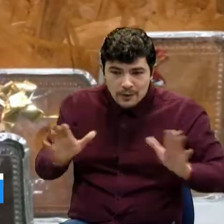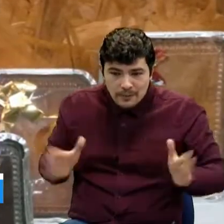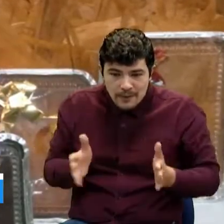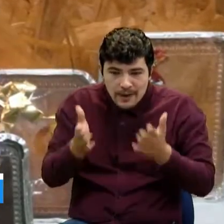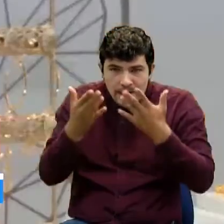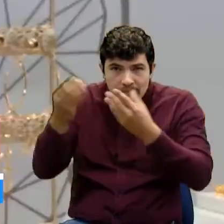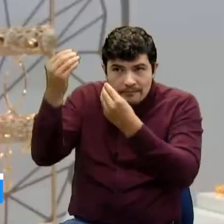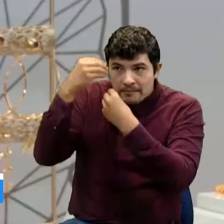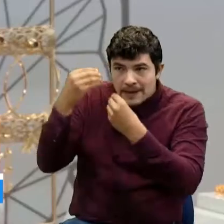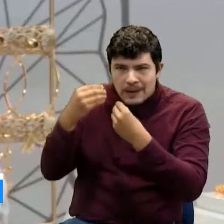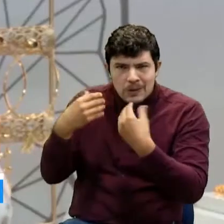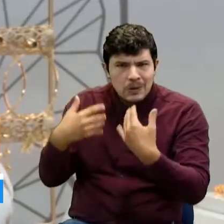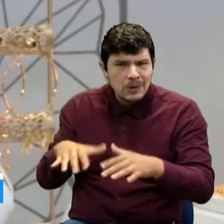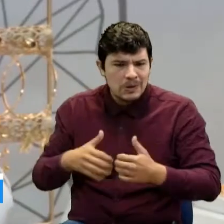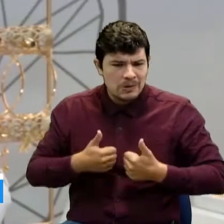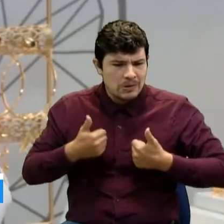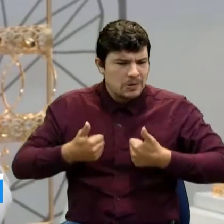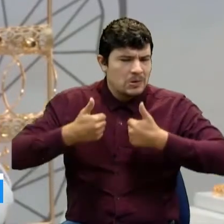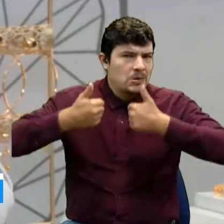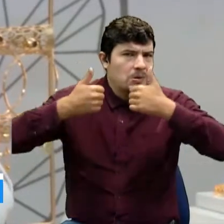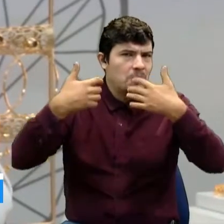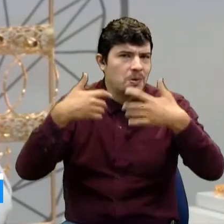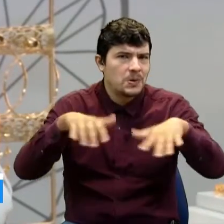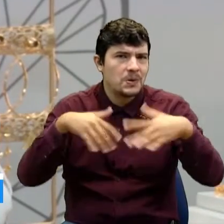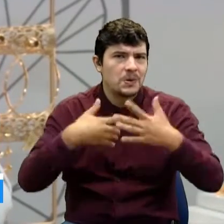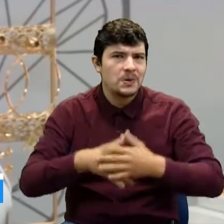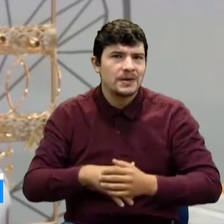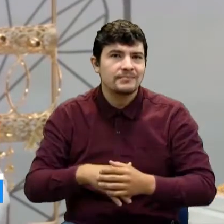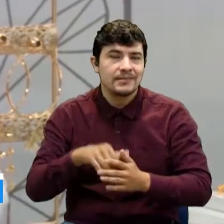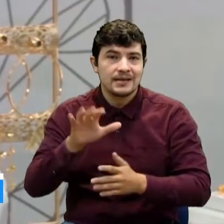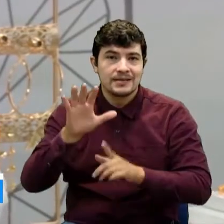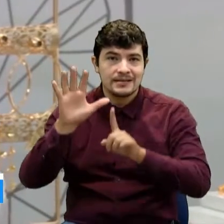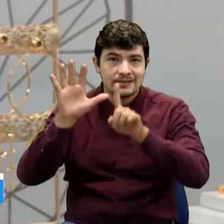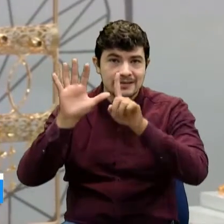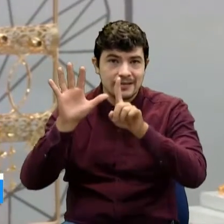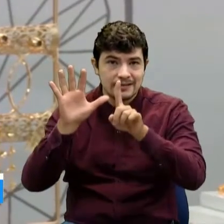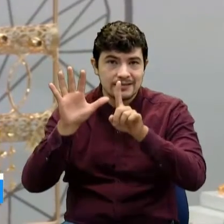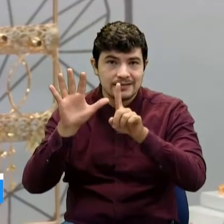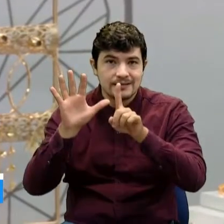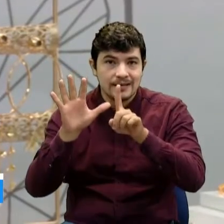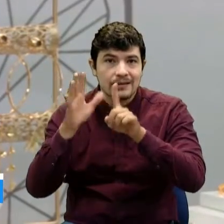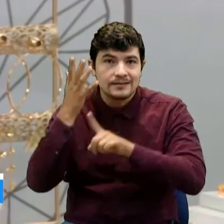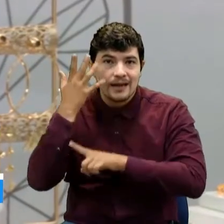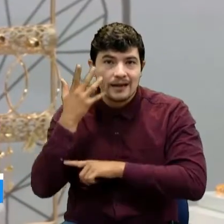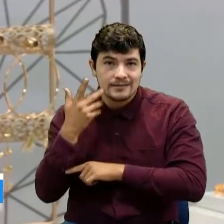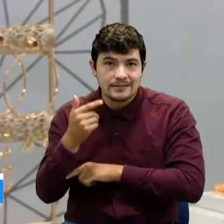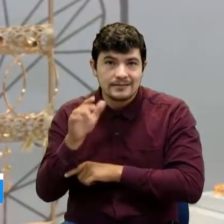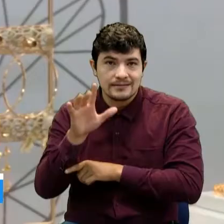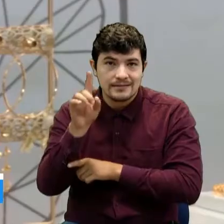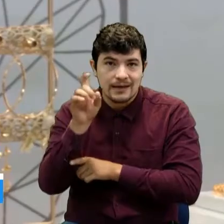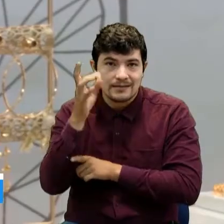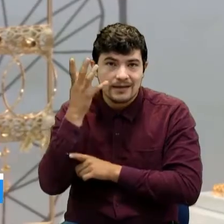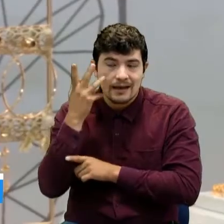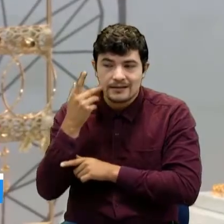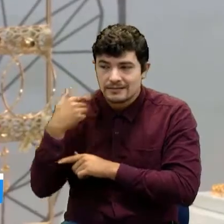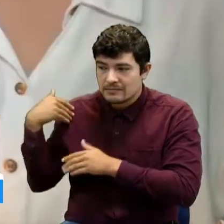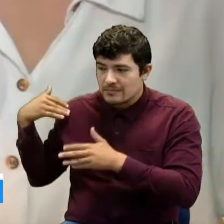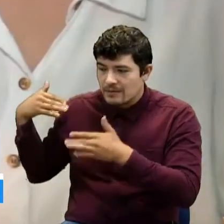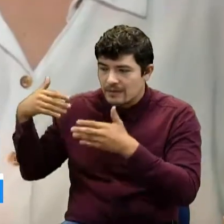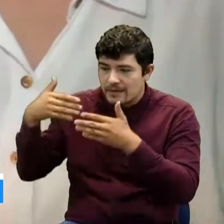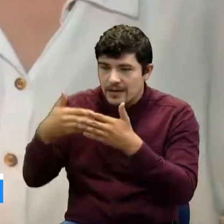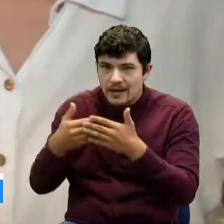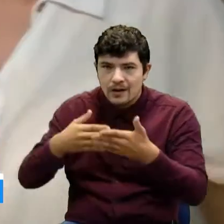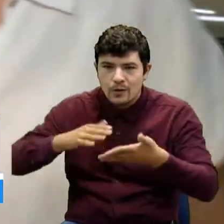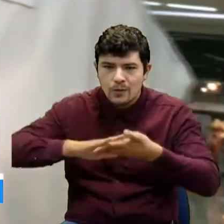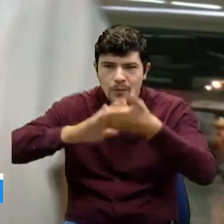feria. En esta feria nos ha ido muy bien, llevamos 6 días con hoy, el recibimiento y la acogida de la gente ha